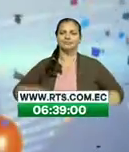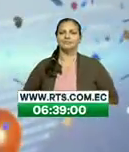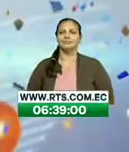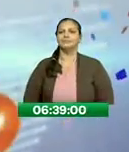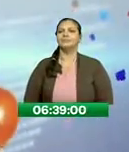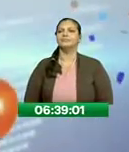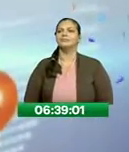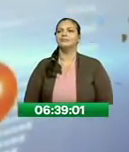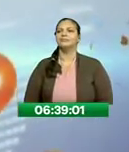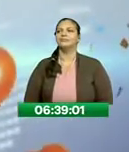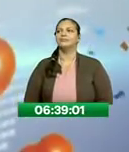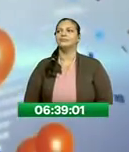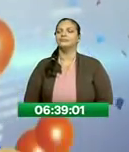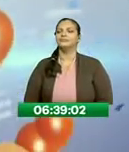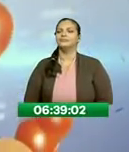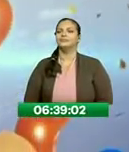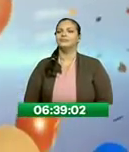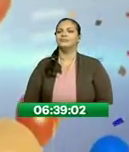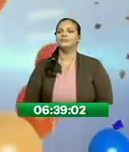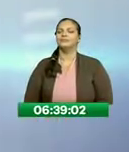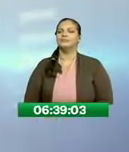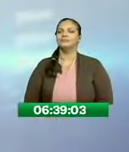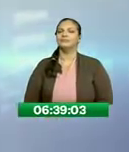A ver, la niña. ¡Uno!